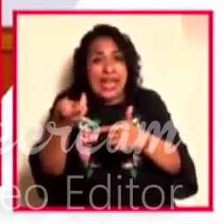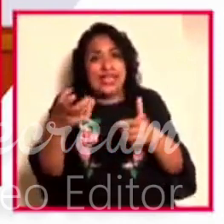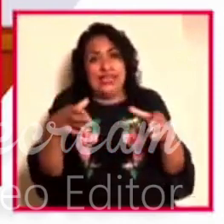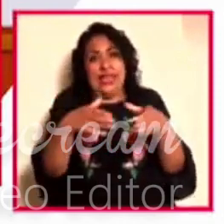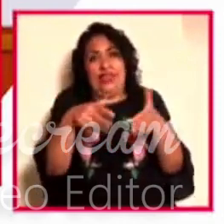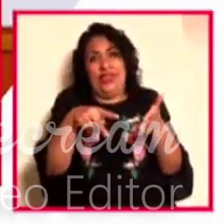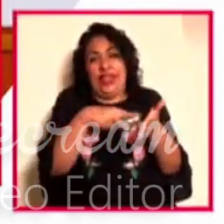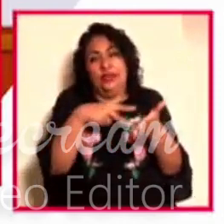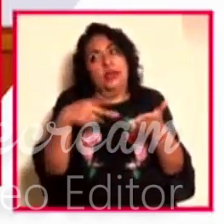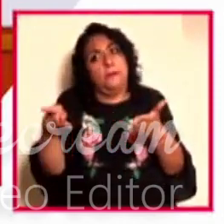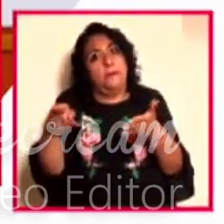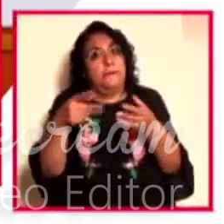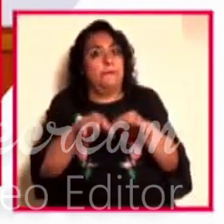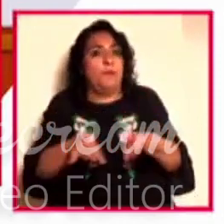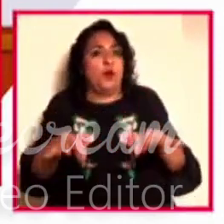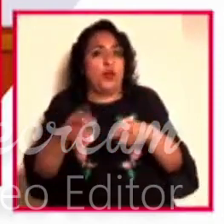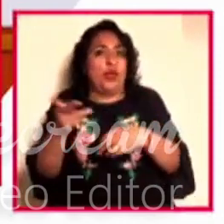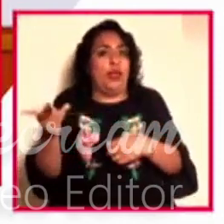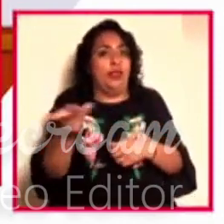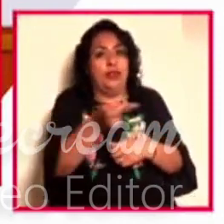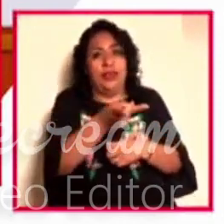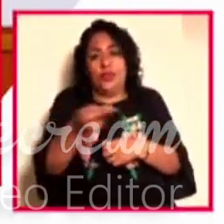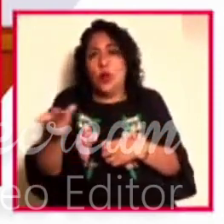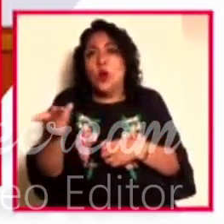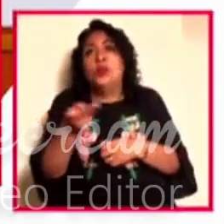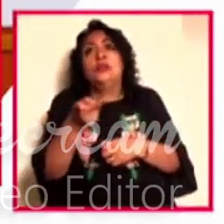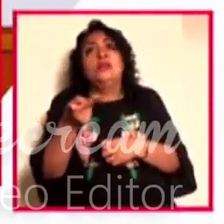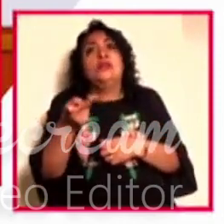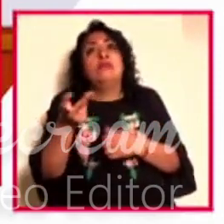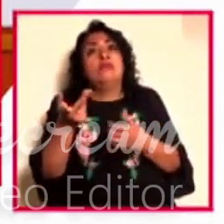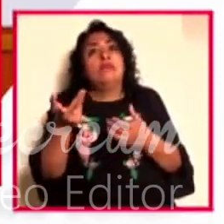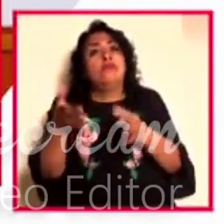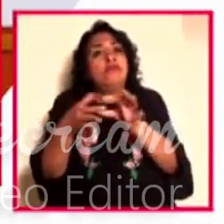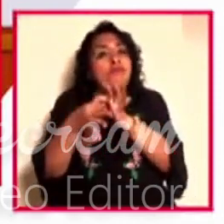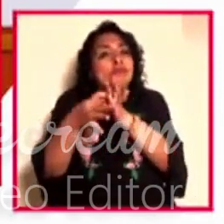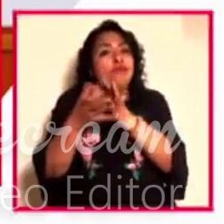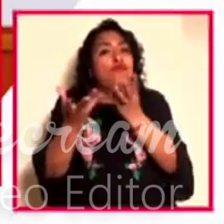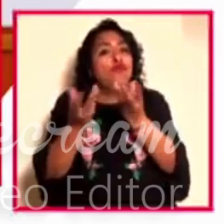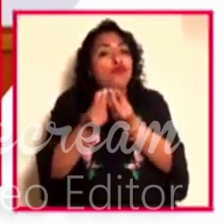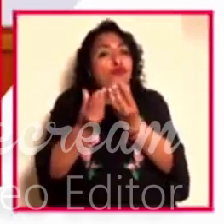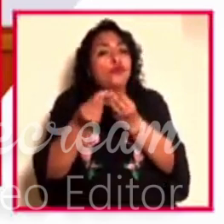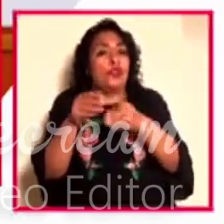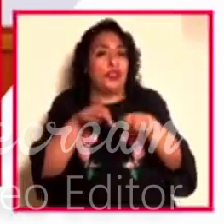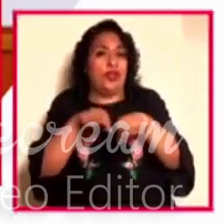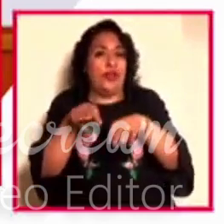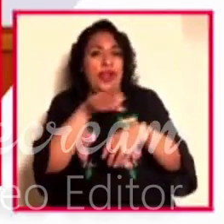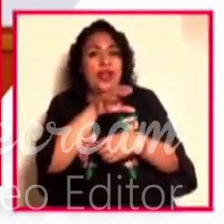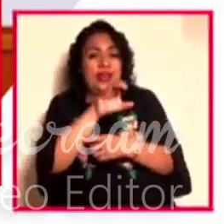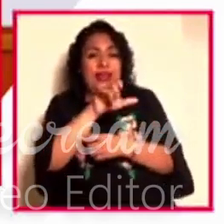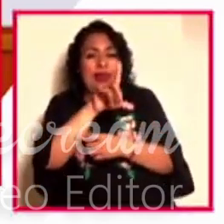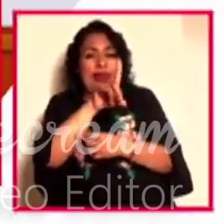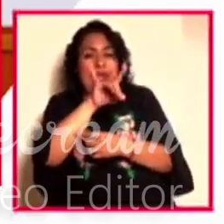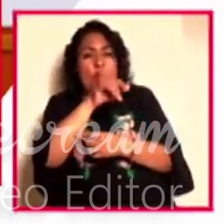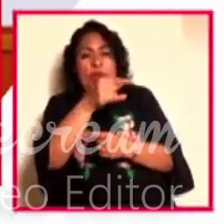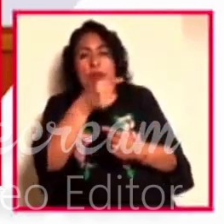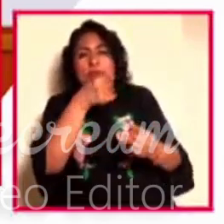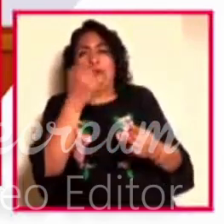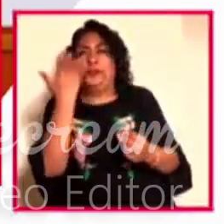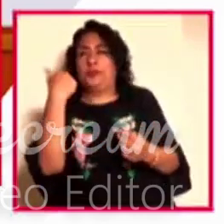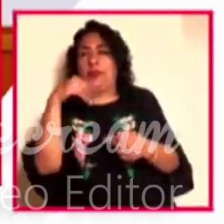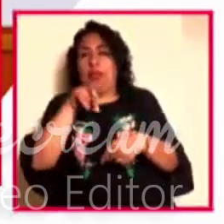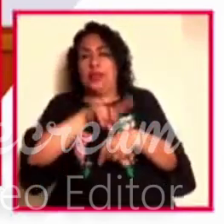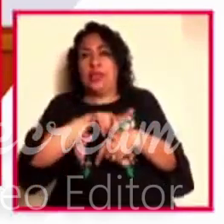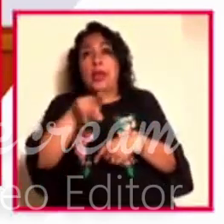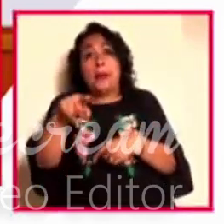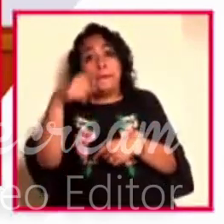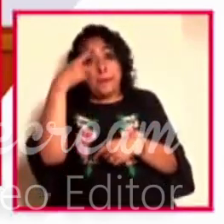muy importante para los dos, porque trabajaron mucho juntos, ¿no? Claudia nos decía el otro día que para ella